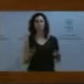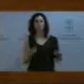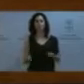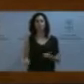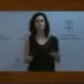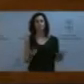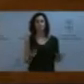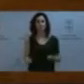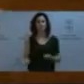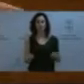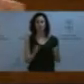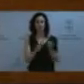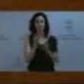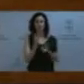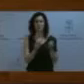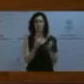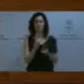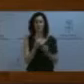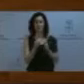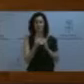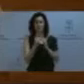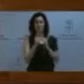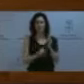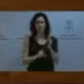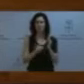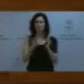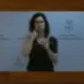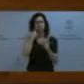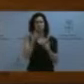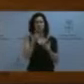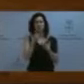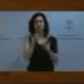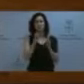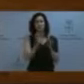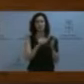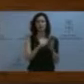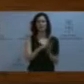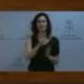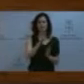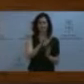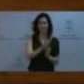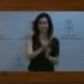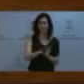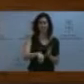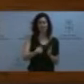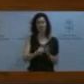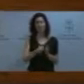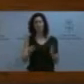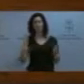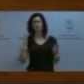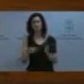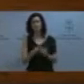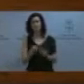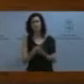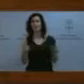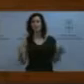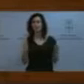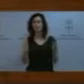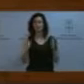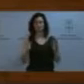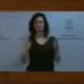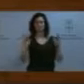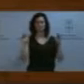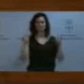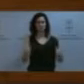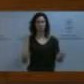ambulancias bajó drásticamente del año 15 al 16. Una de las causas, les voy a